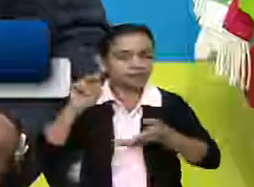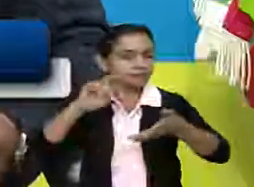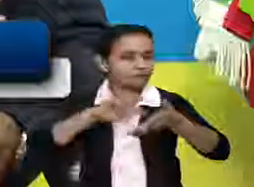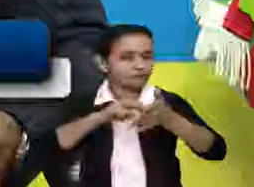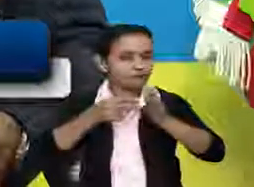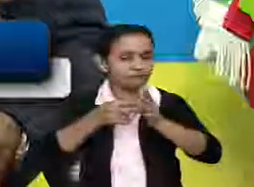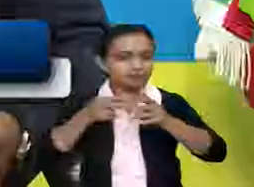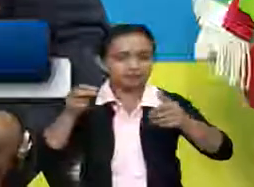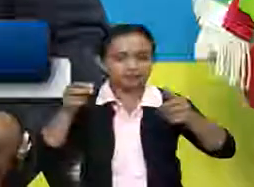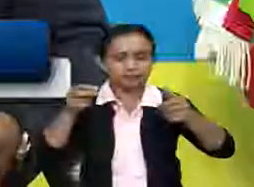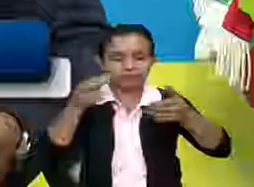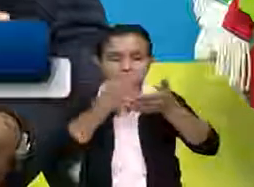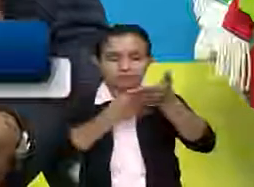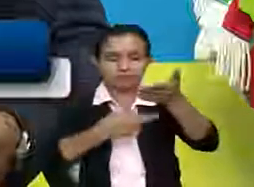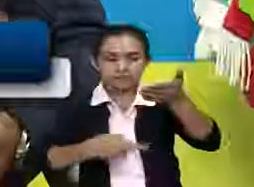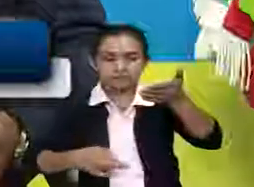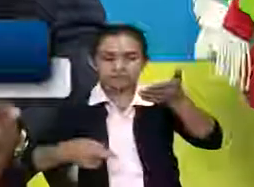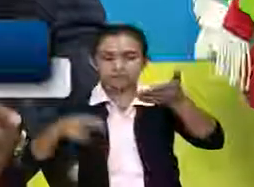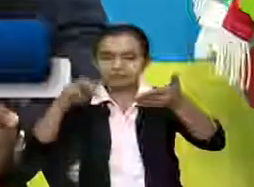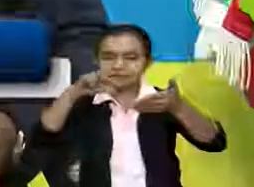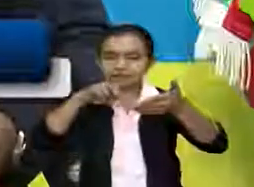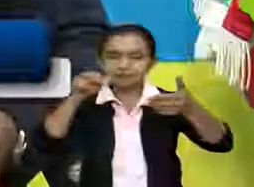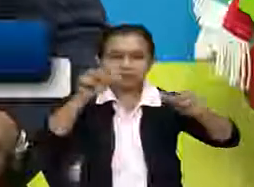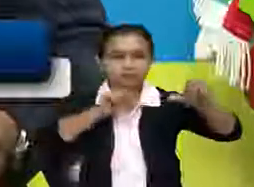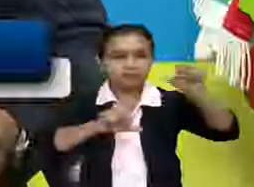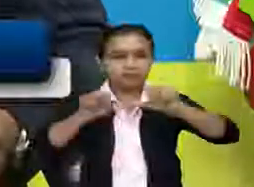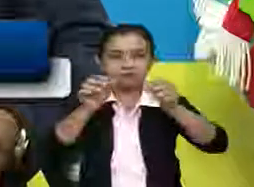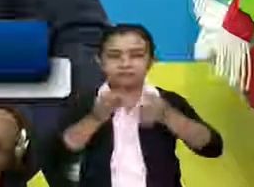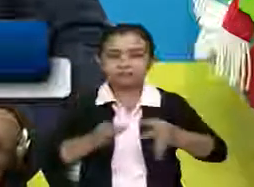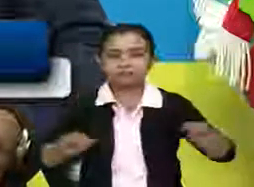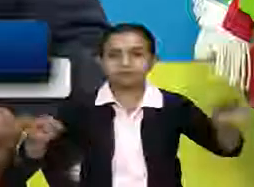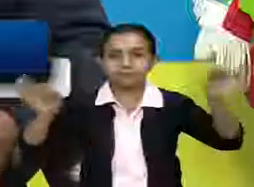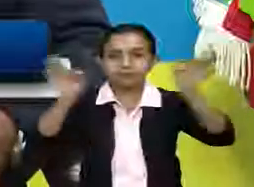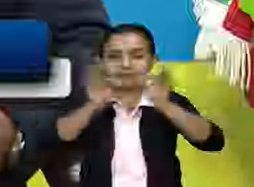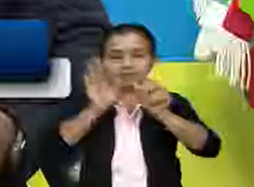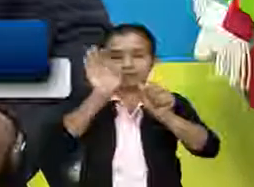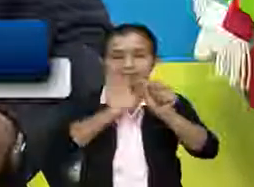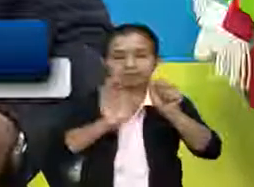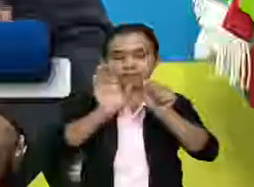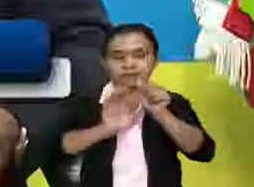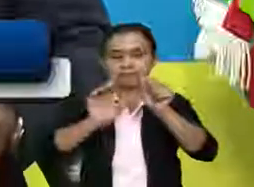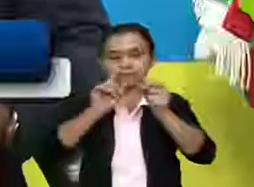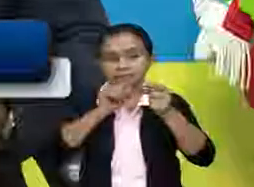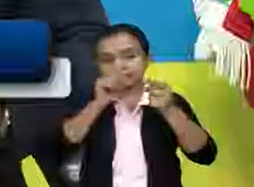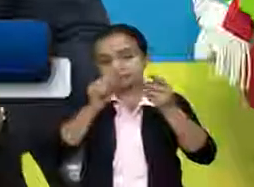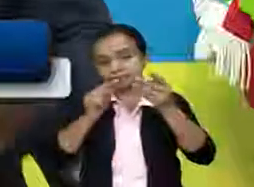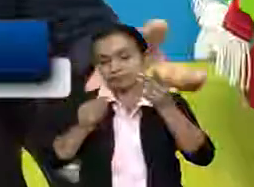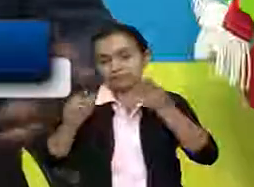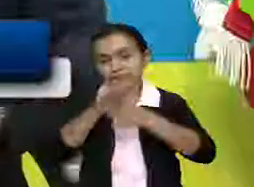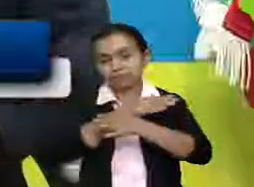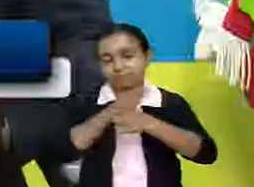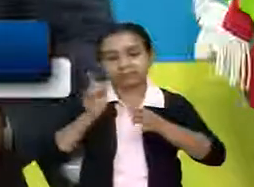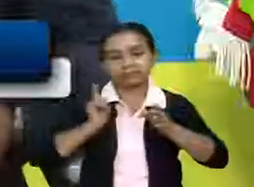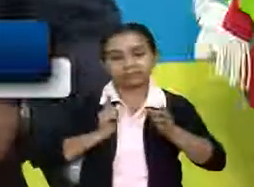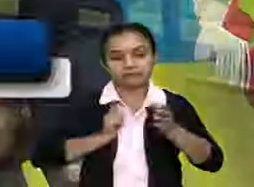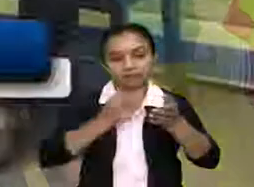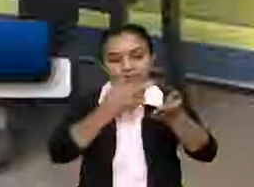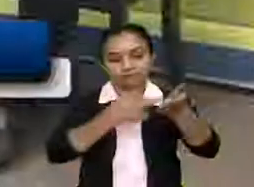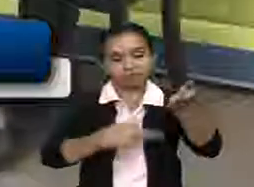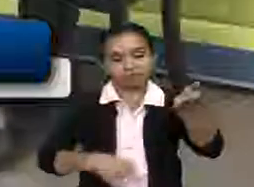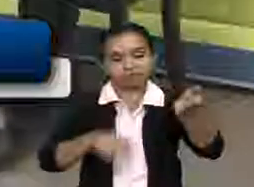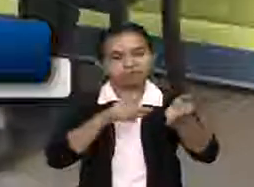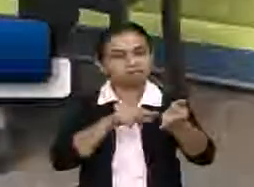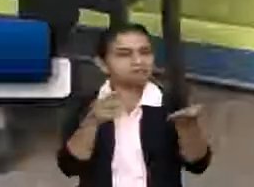explíquenos cómo está compuesta y la importancia que tiene cada uno de estos componentes que tenemos pues todos nosotros en nuestros años